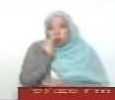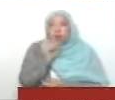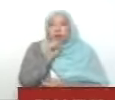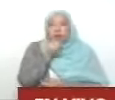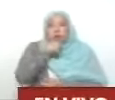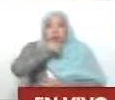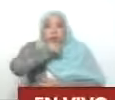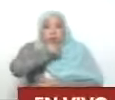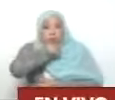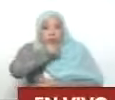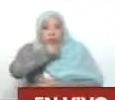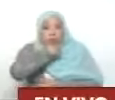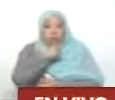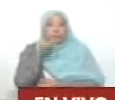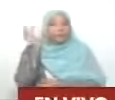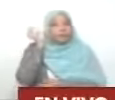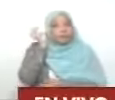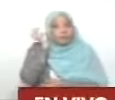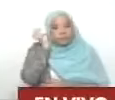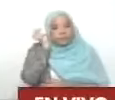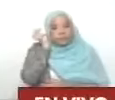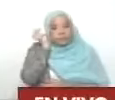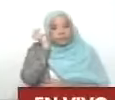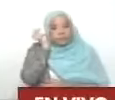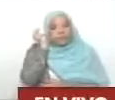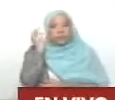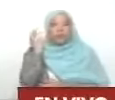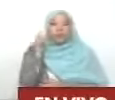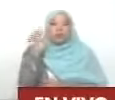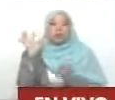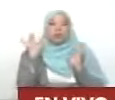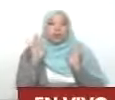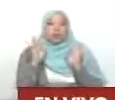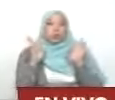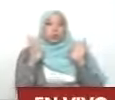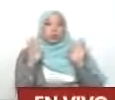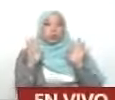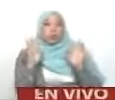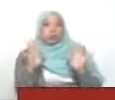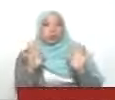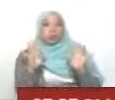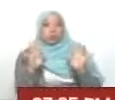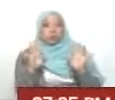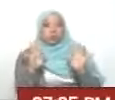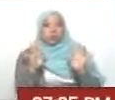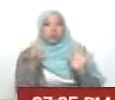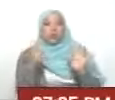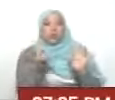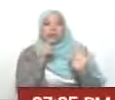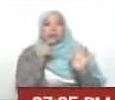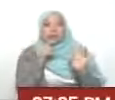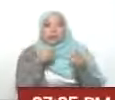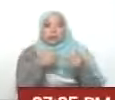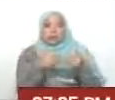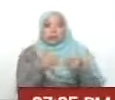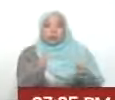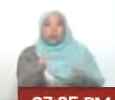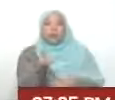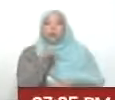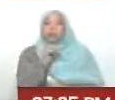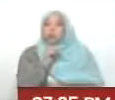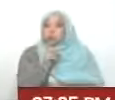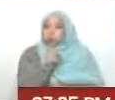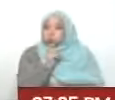abuelitos, abuelitas, mujeres, hombres, había gente. Y después costó abrir la reja,